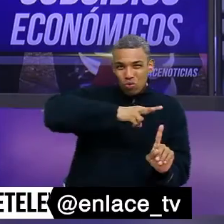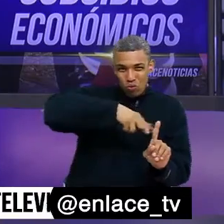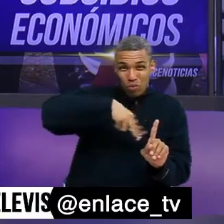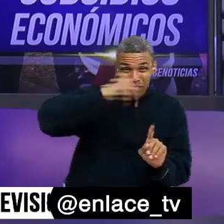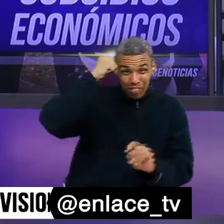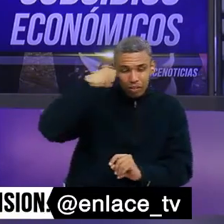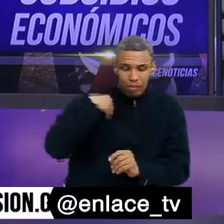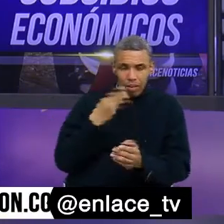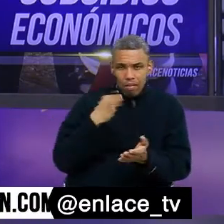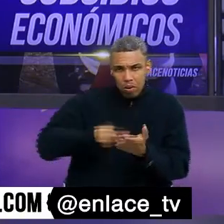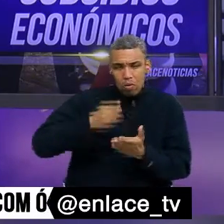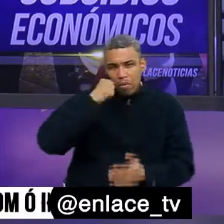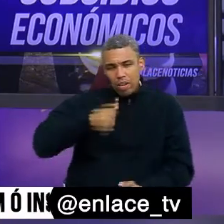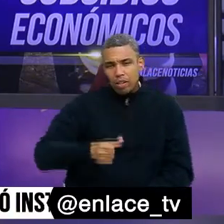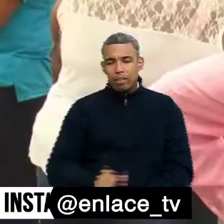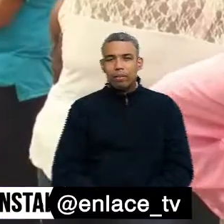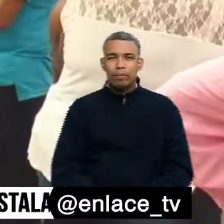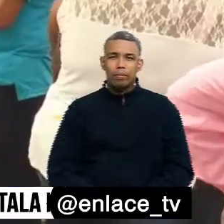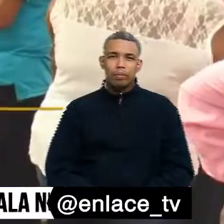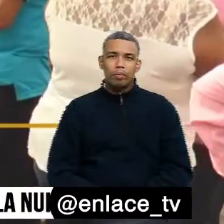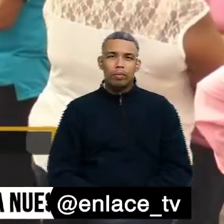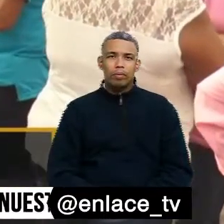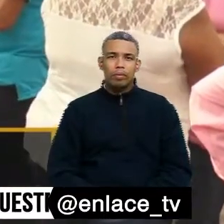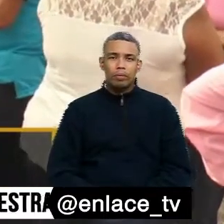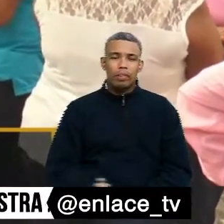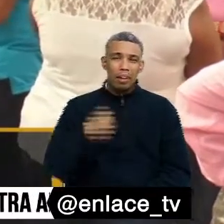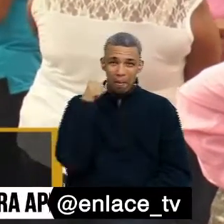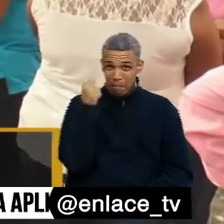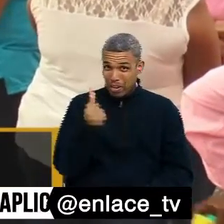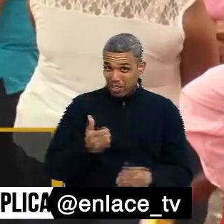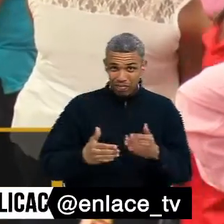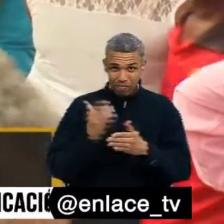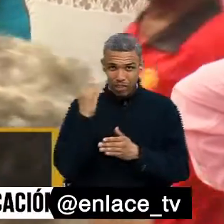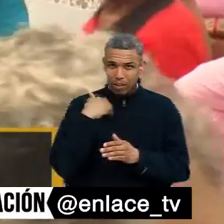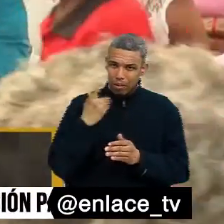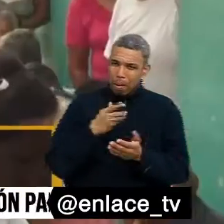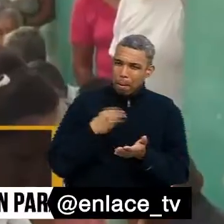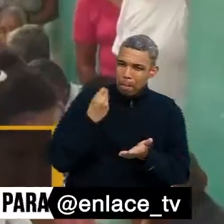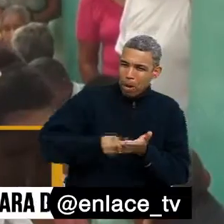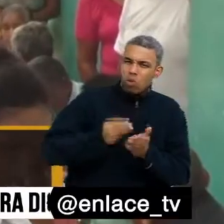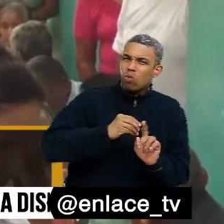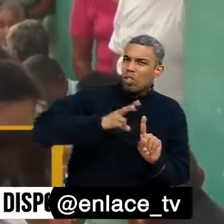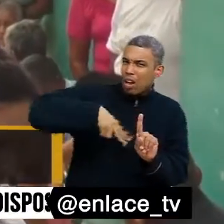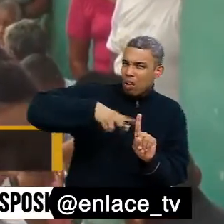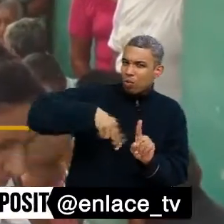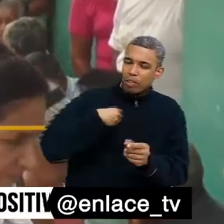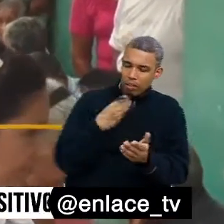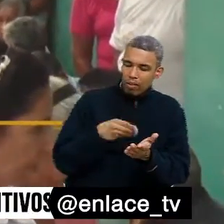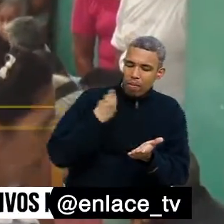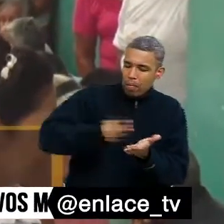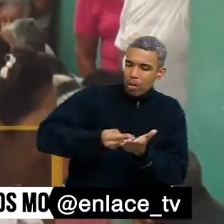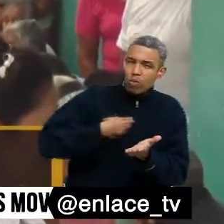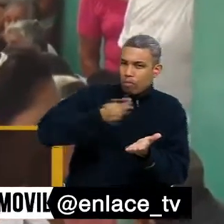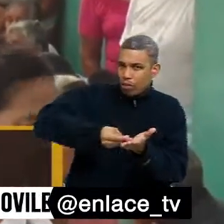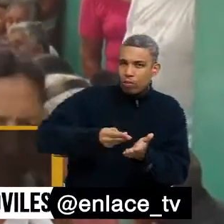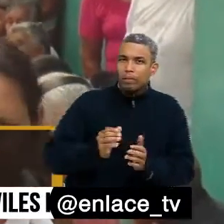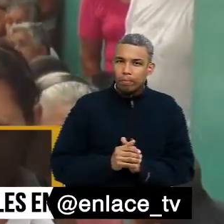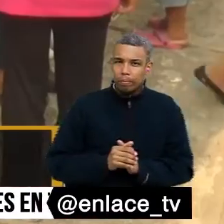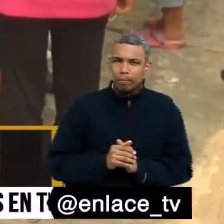programa Colombia Mayor. Desde mañana inicia la entrega de subsidios económicos a los adultos mayores. Los recursos económicos